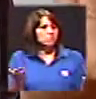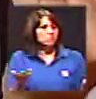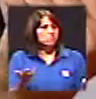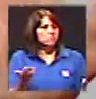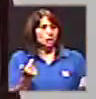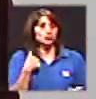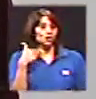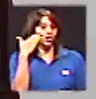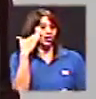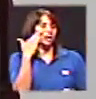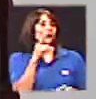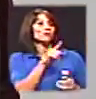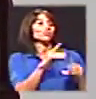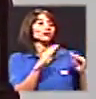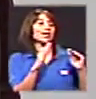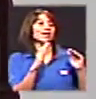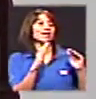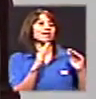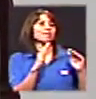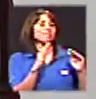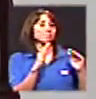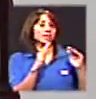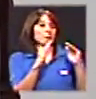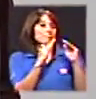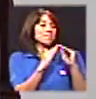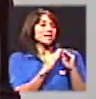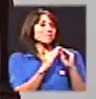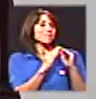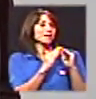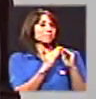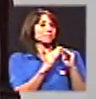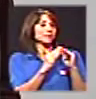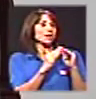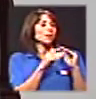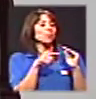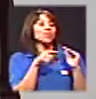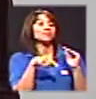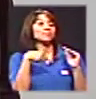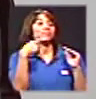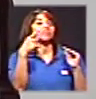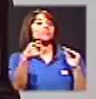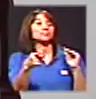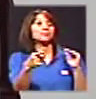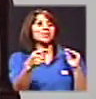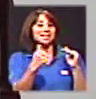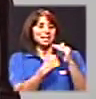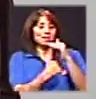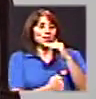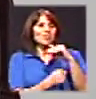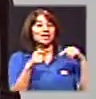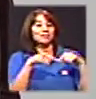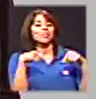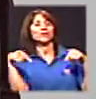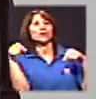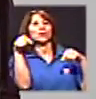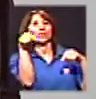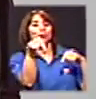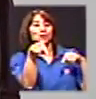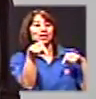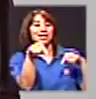sé que usted vive al otro lado del puente que están construyendo, en un cantón